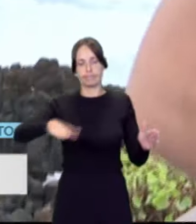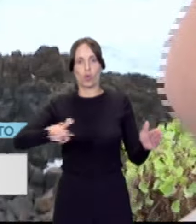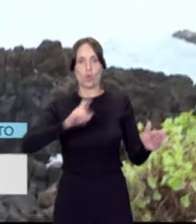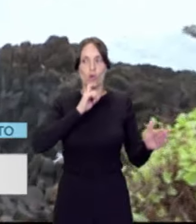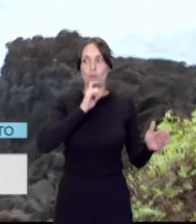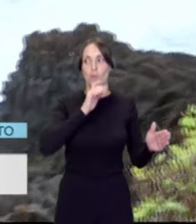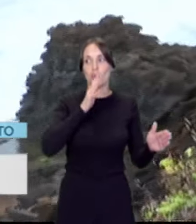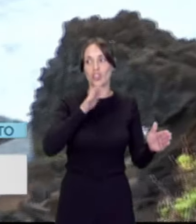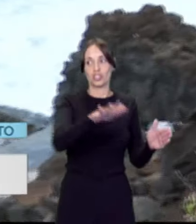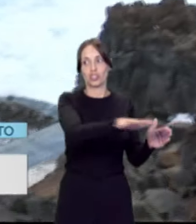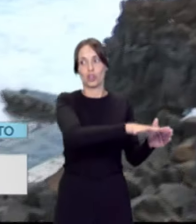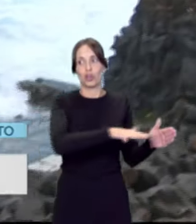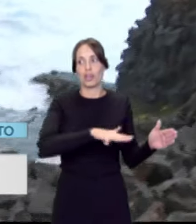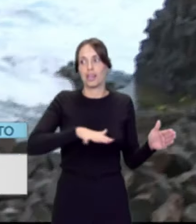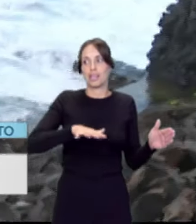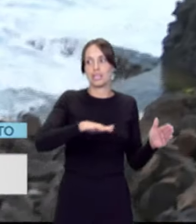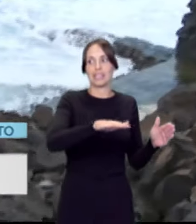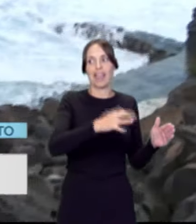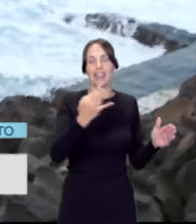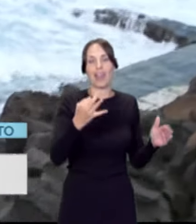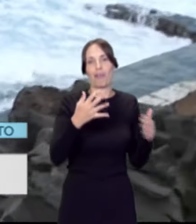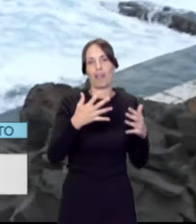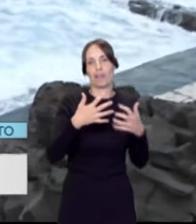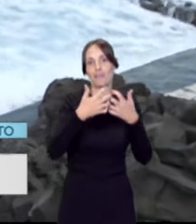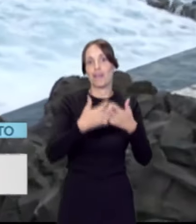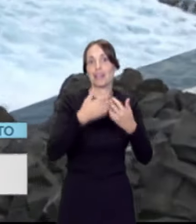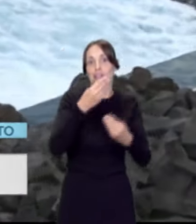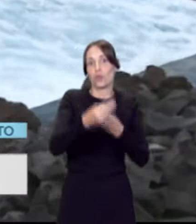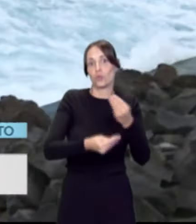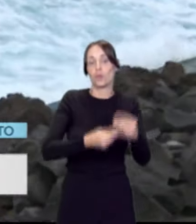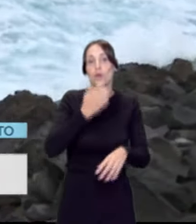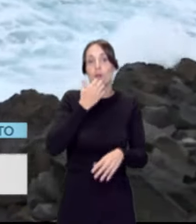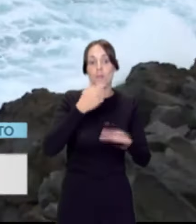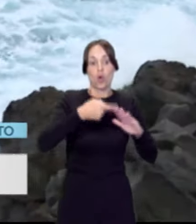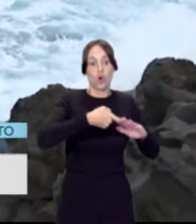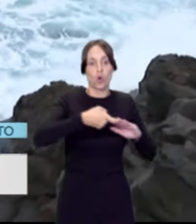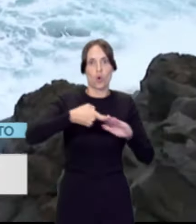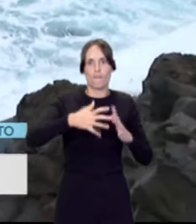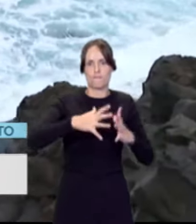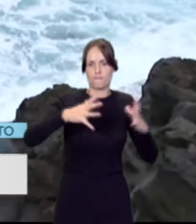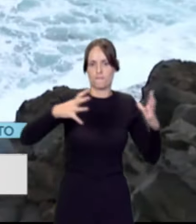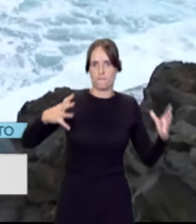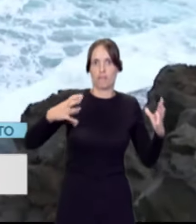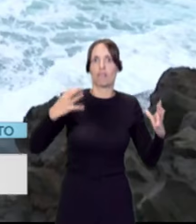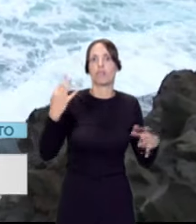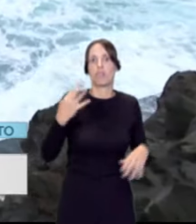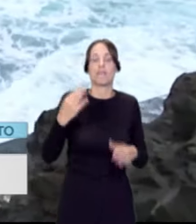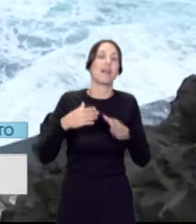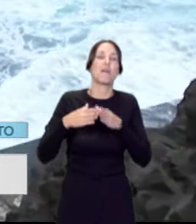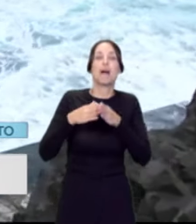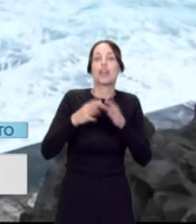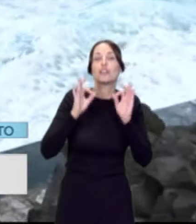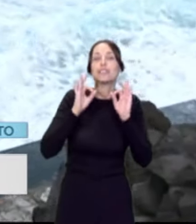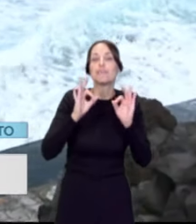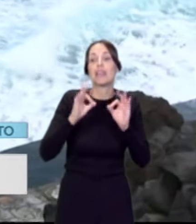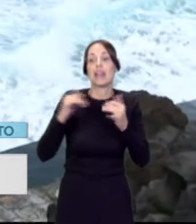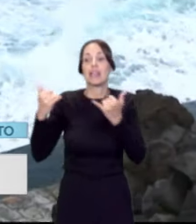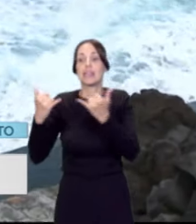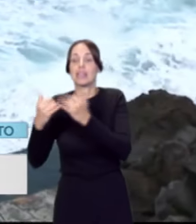la cual pues se ha tenido que utilizar maquinaria, una grúa de grandes dimensiones que hubo que trasladar en un barco especial desde